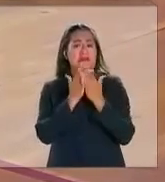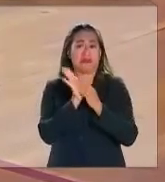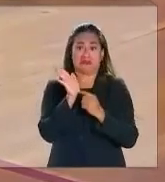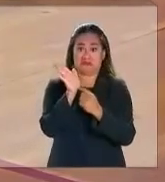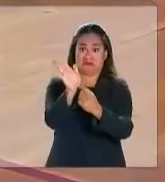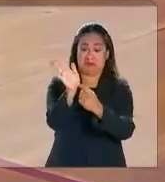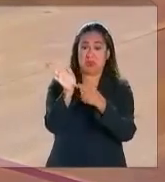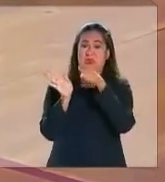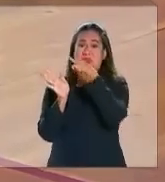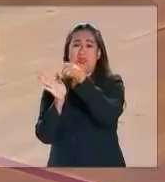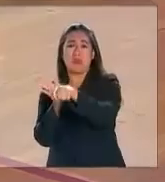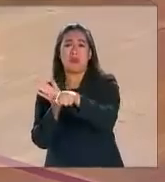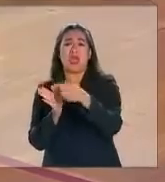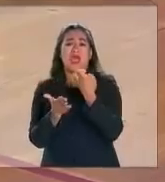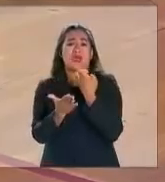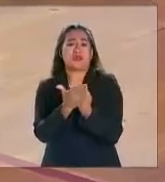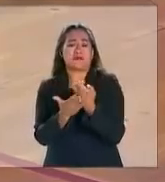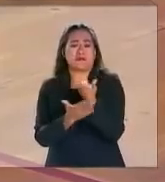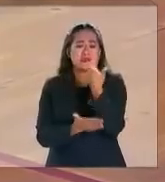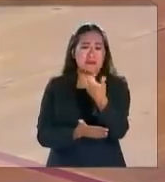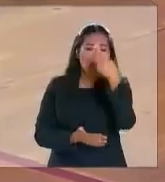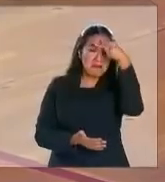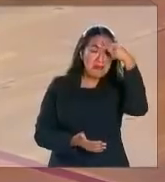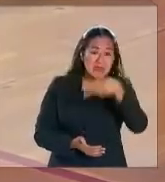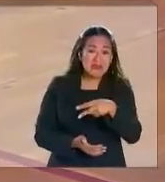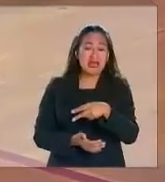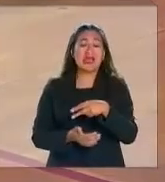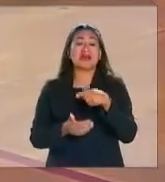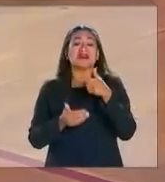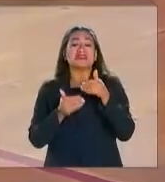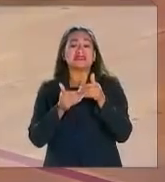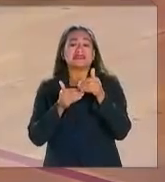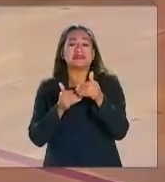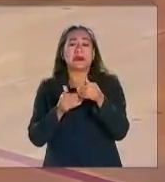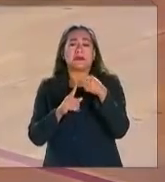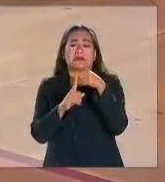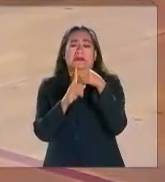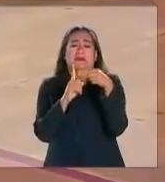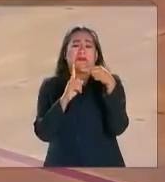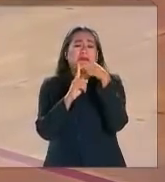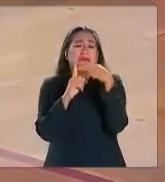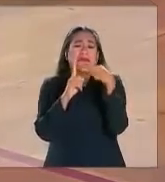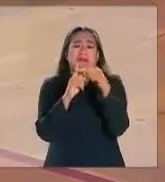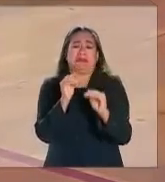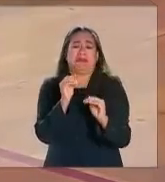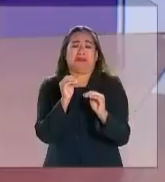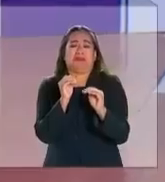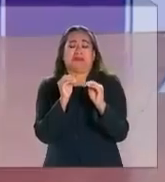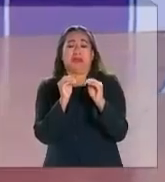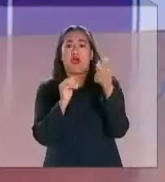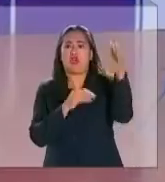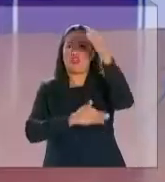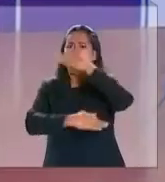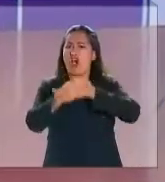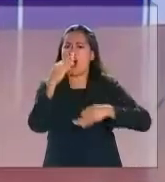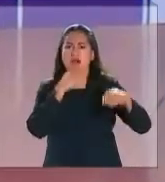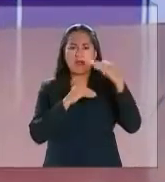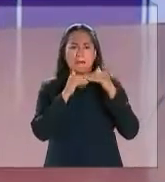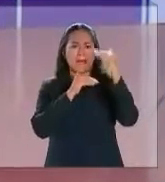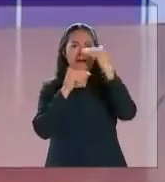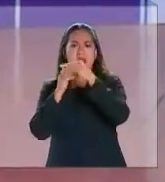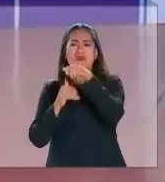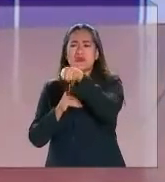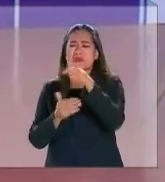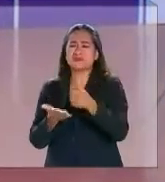en la ciudad méxico creció la mitad de lo que creció a nivel nacional y la tasa de desempleo que es el mejor